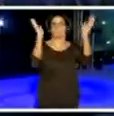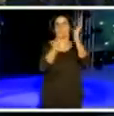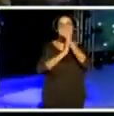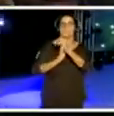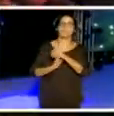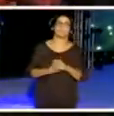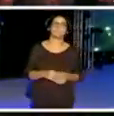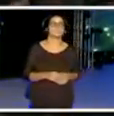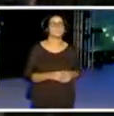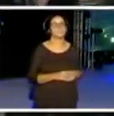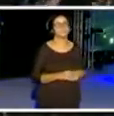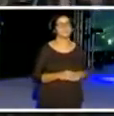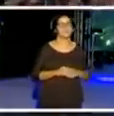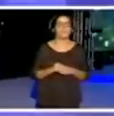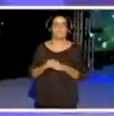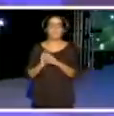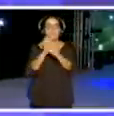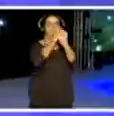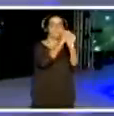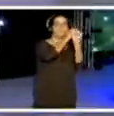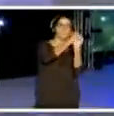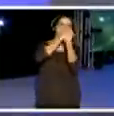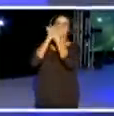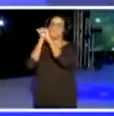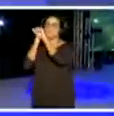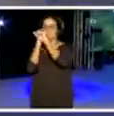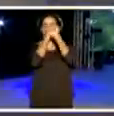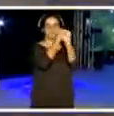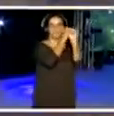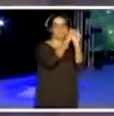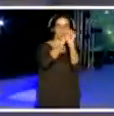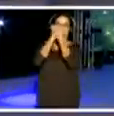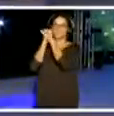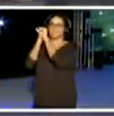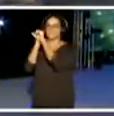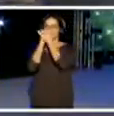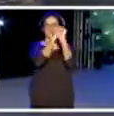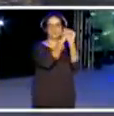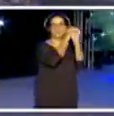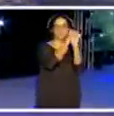¡Para papá!